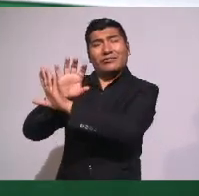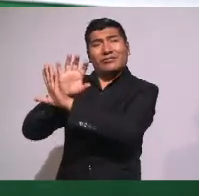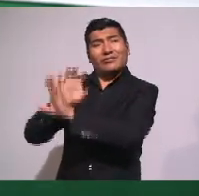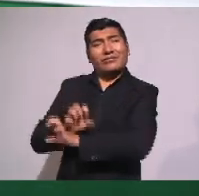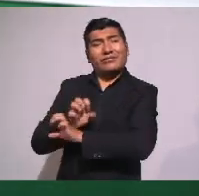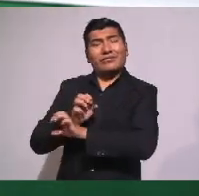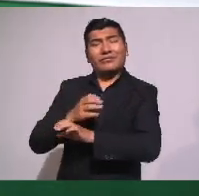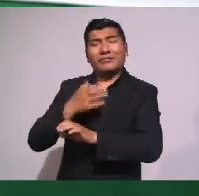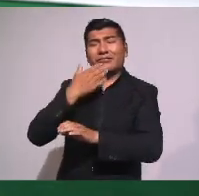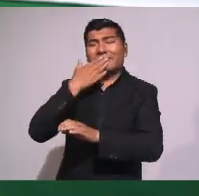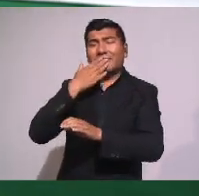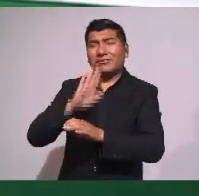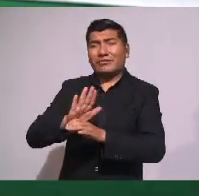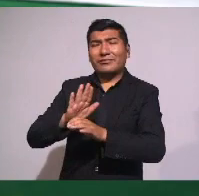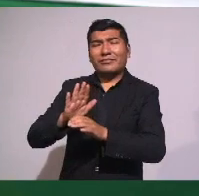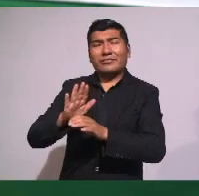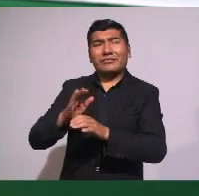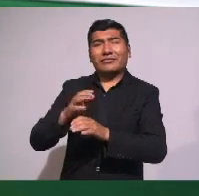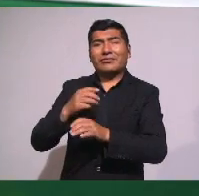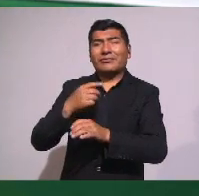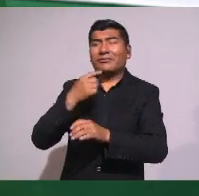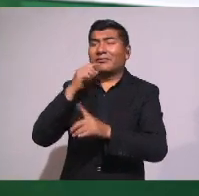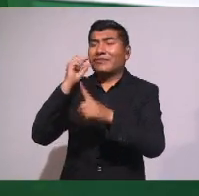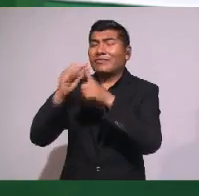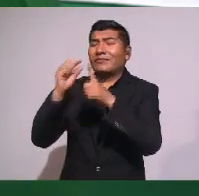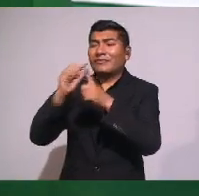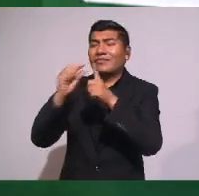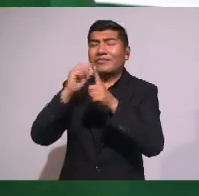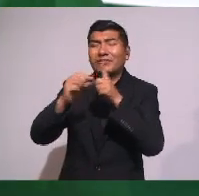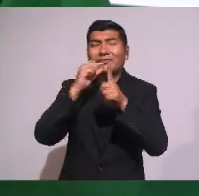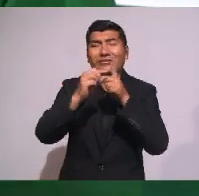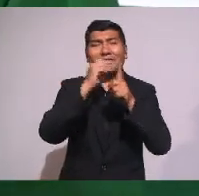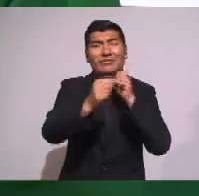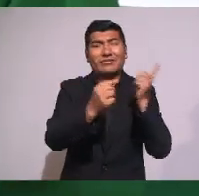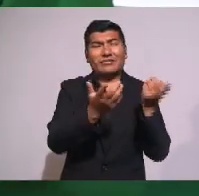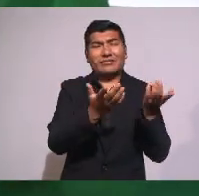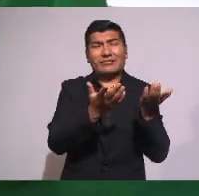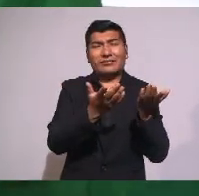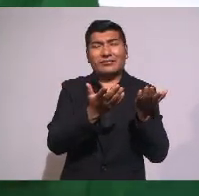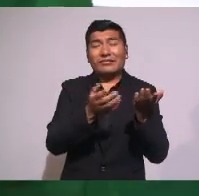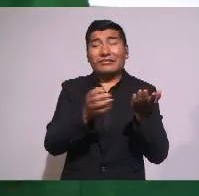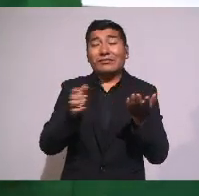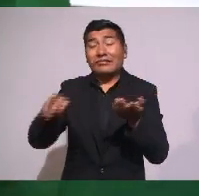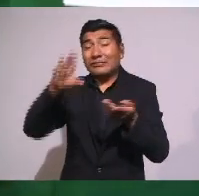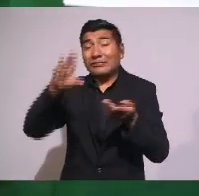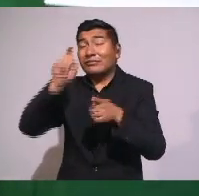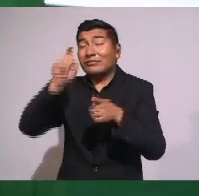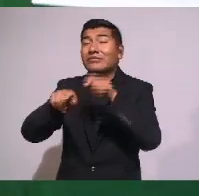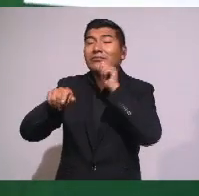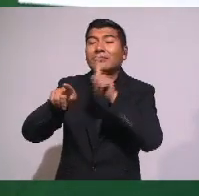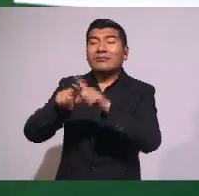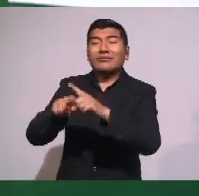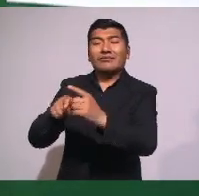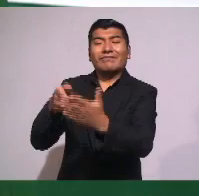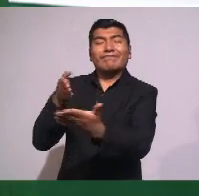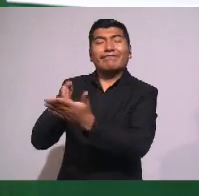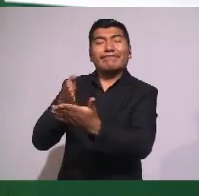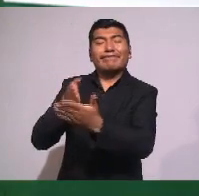de destruir al hermano con la lengua, de destruir al hermano con la